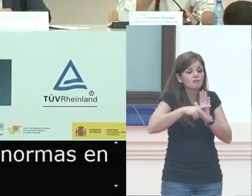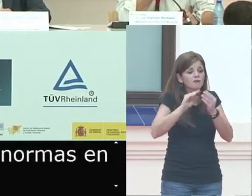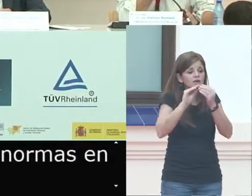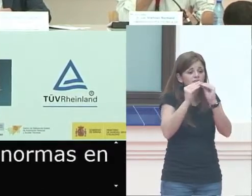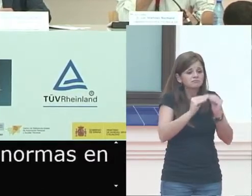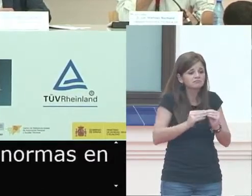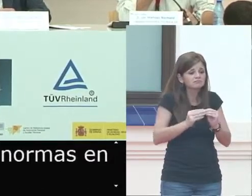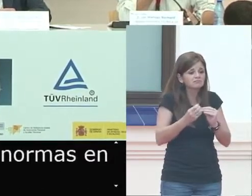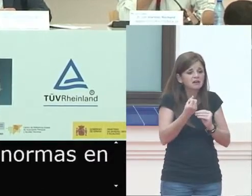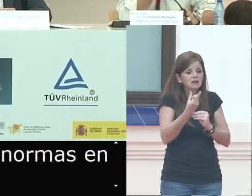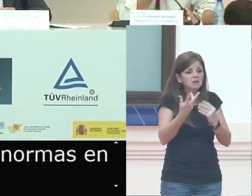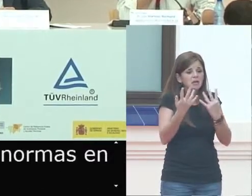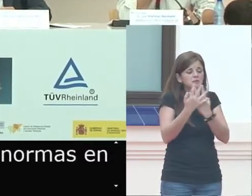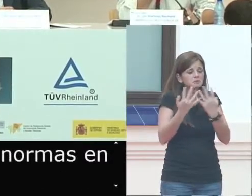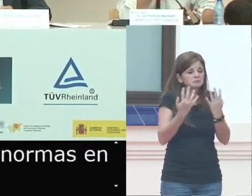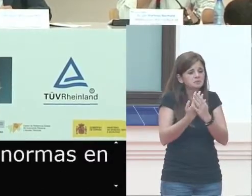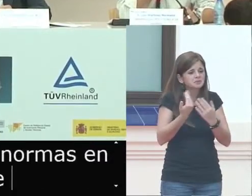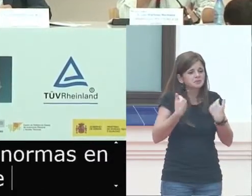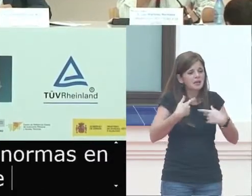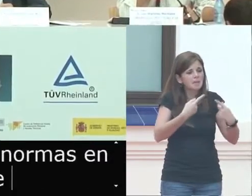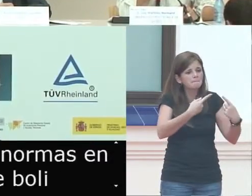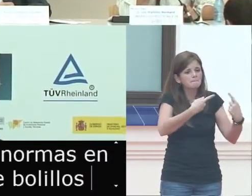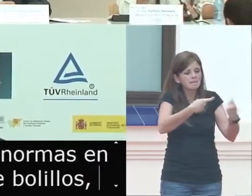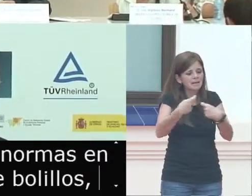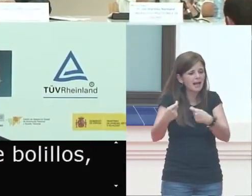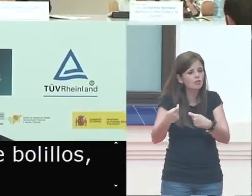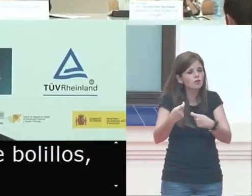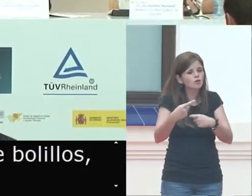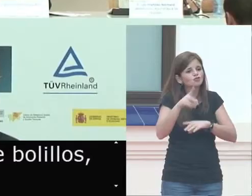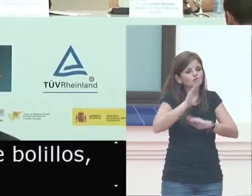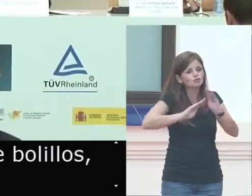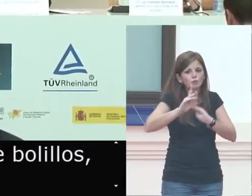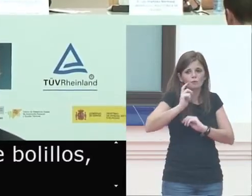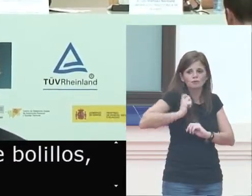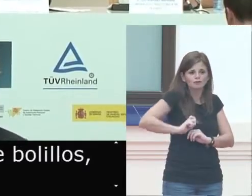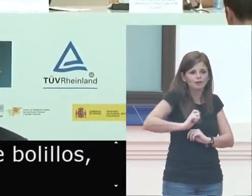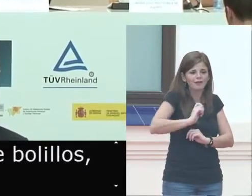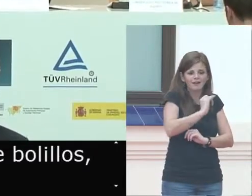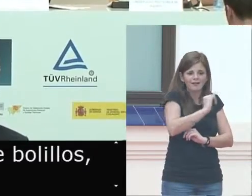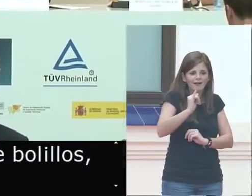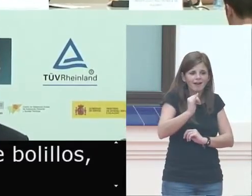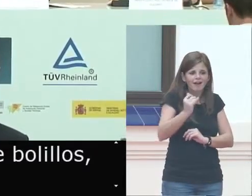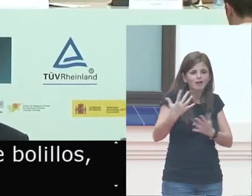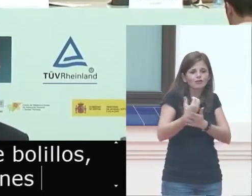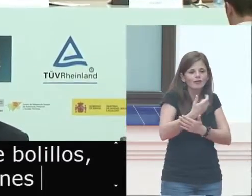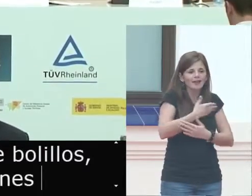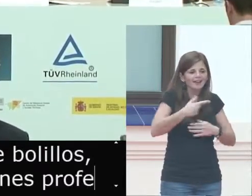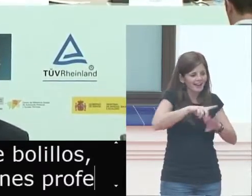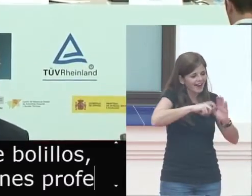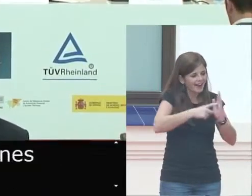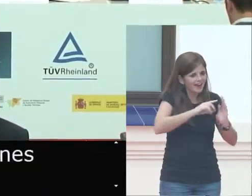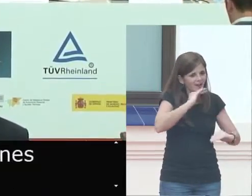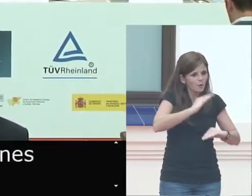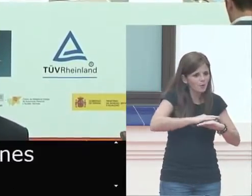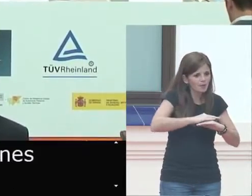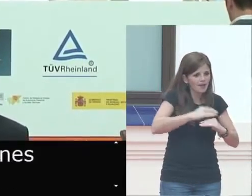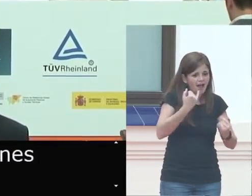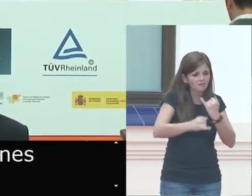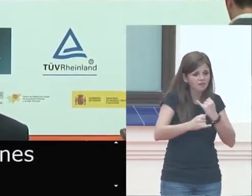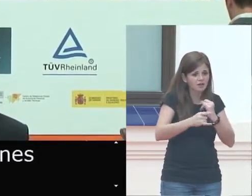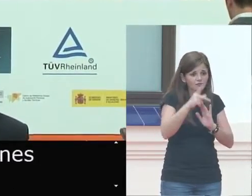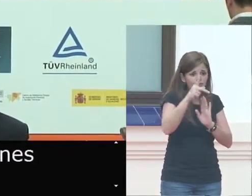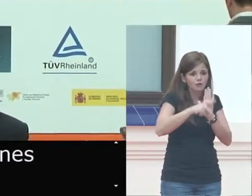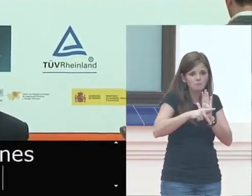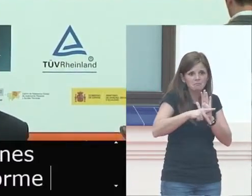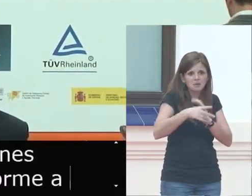el mercado varias soluciones profesionales, todas quieren ser conforme a ley y al final pues hacemos unas normas,